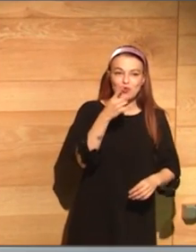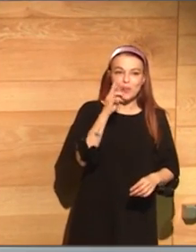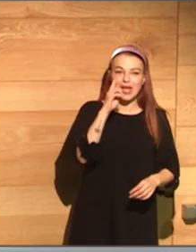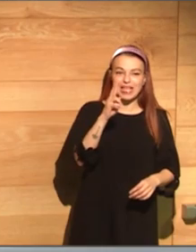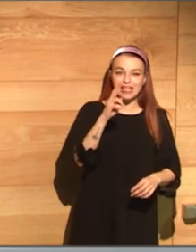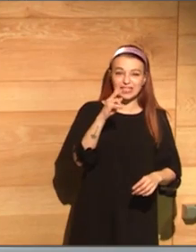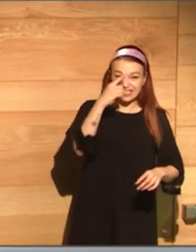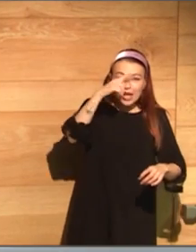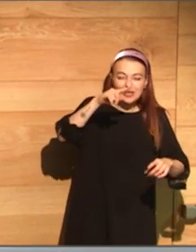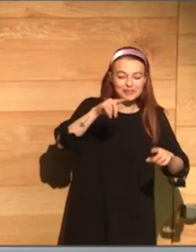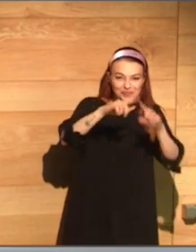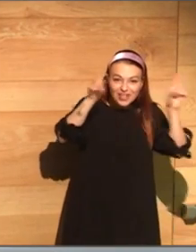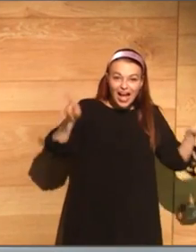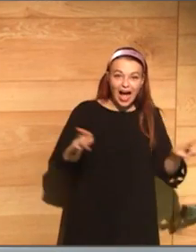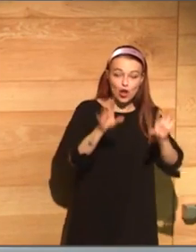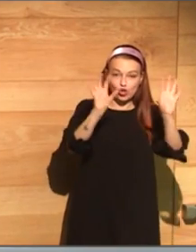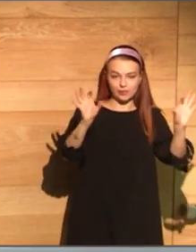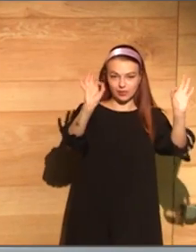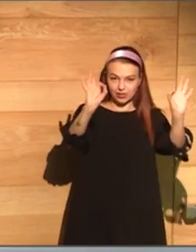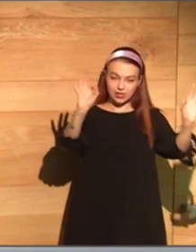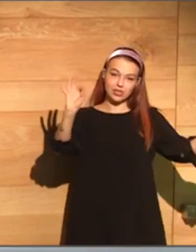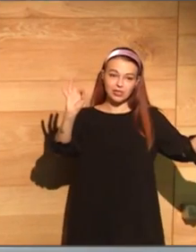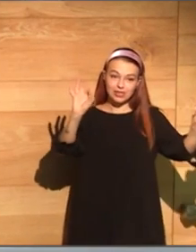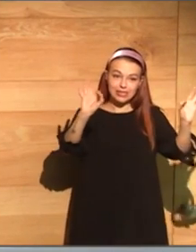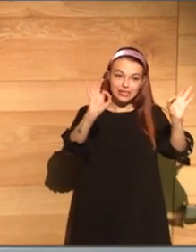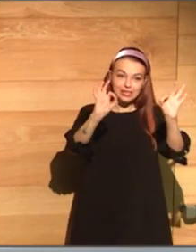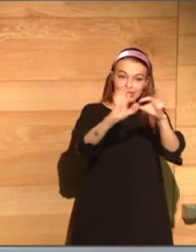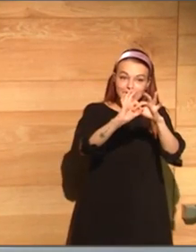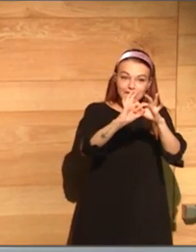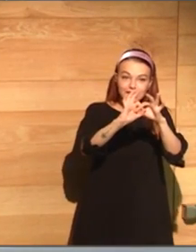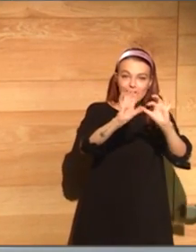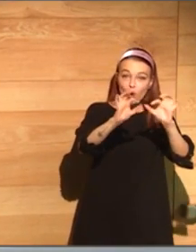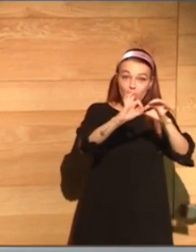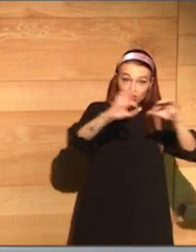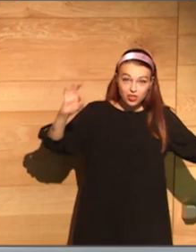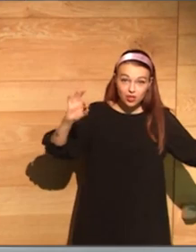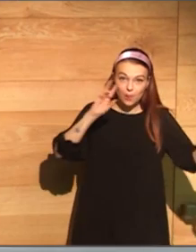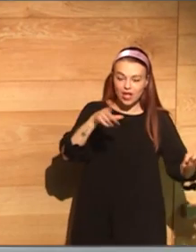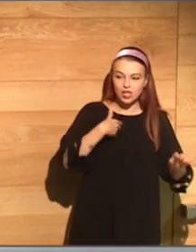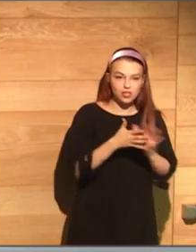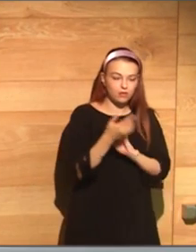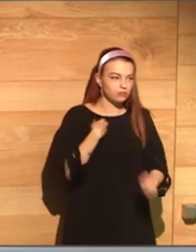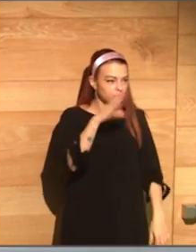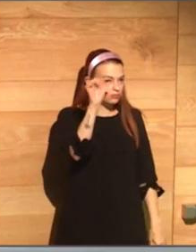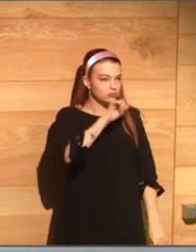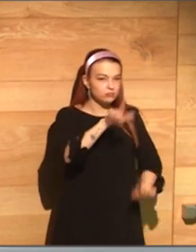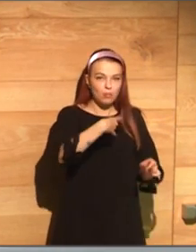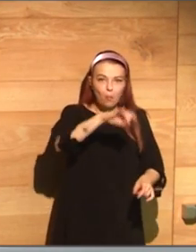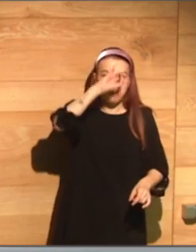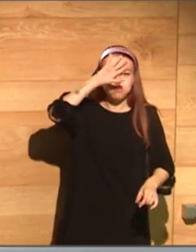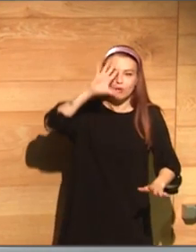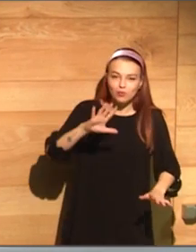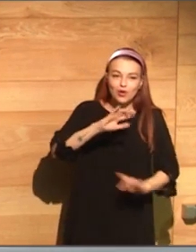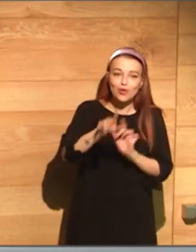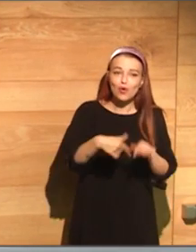eso del arito. Ay, de sí, los sí. Dos aros que se juntaban y luego lo sacaba y tal. Y flipabas un poco. Flipabas con patatas, sí. Cuando has